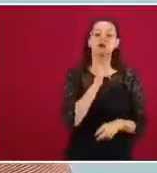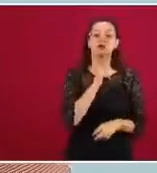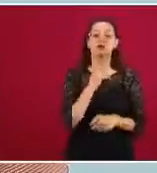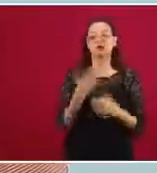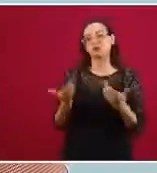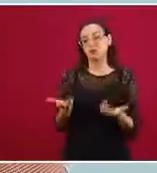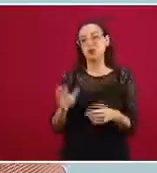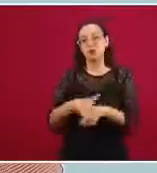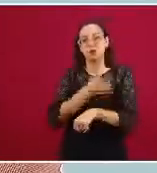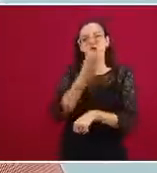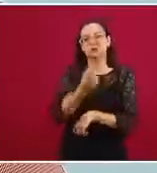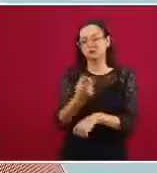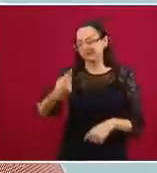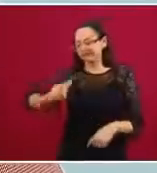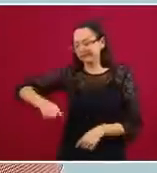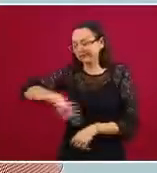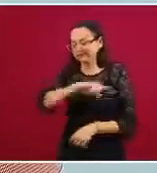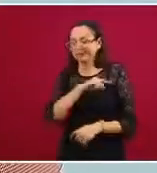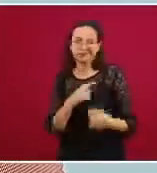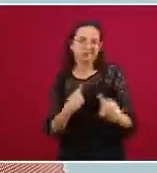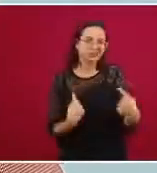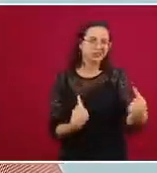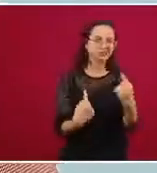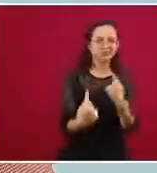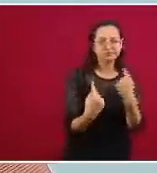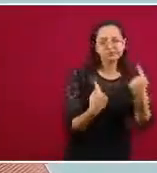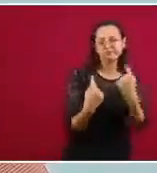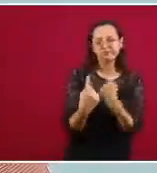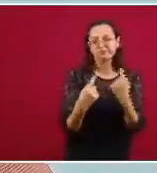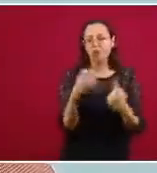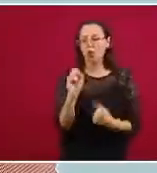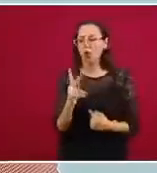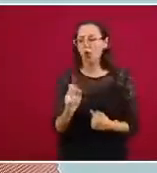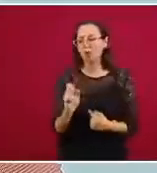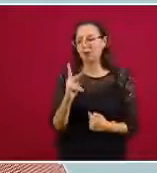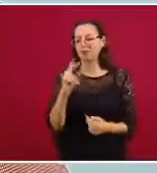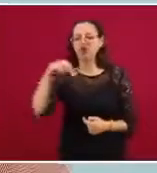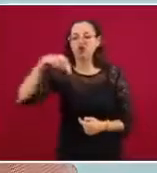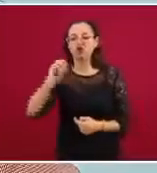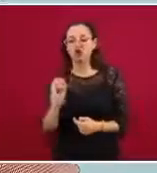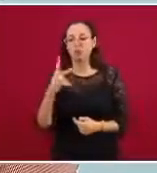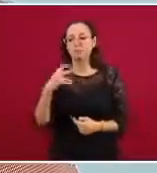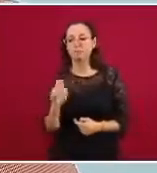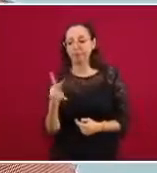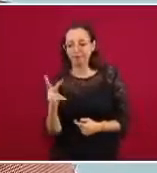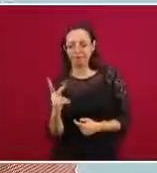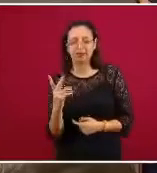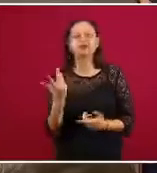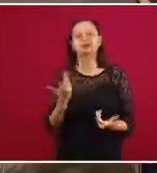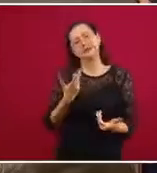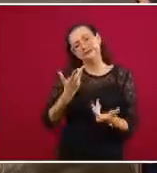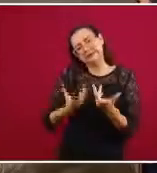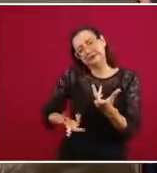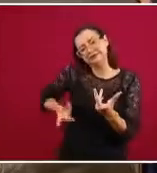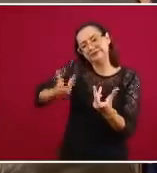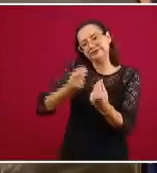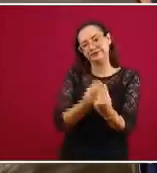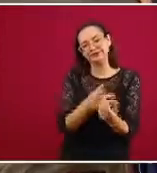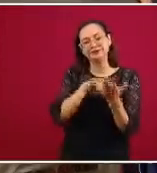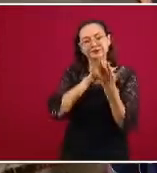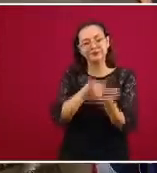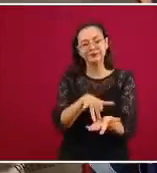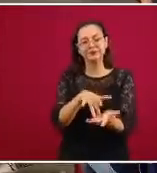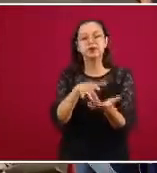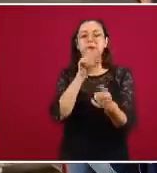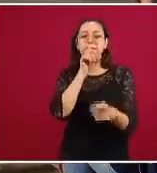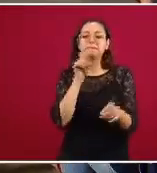el acuerdo que se logró en la convención OPEP-NOPEP, aunado con el apoyo que también se dio